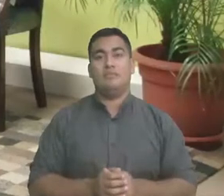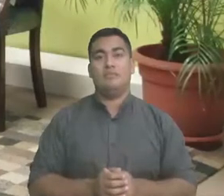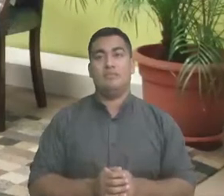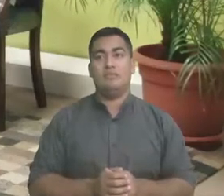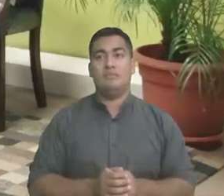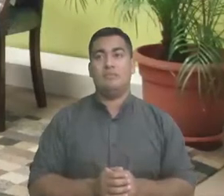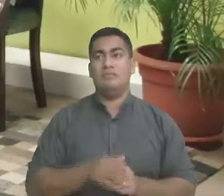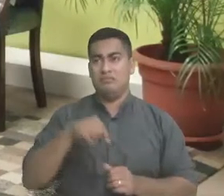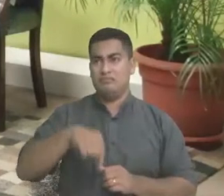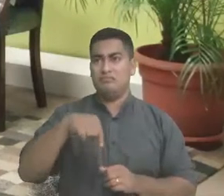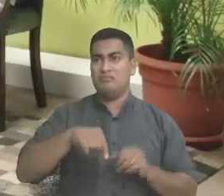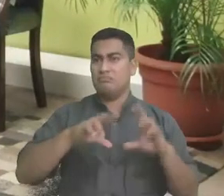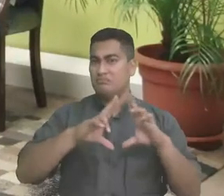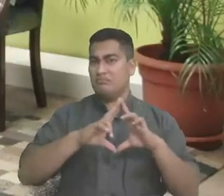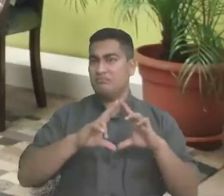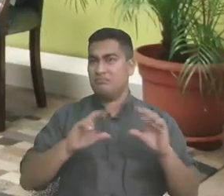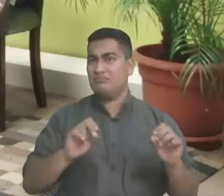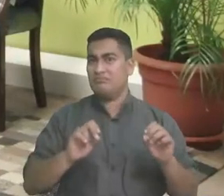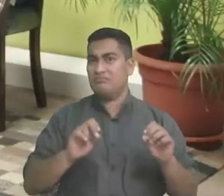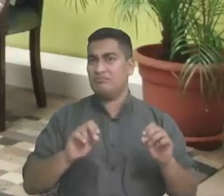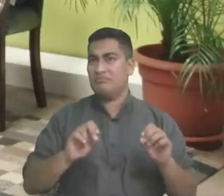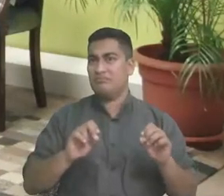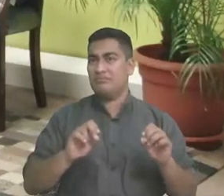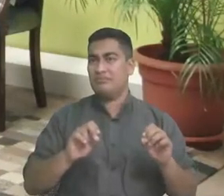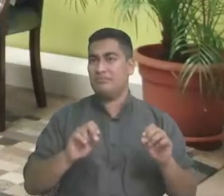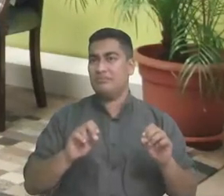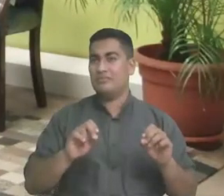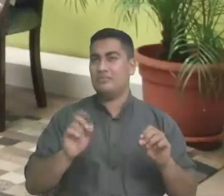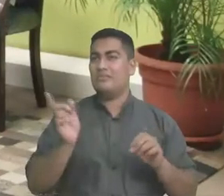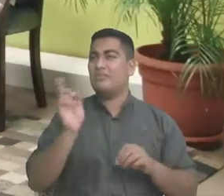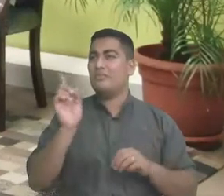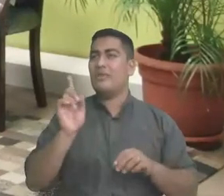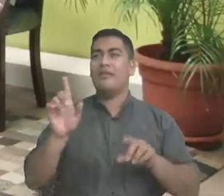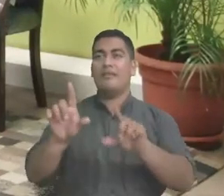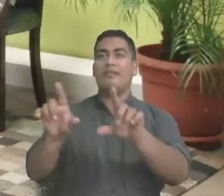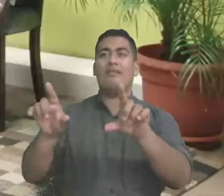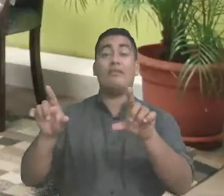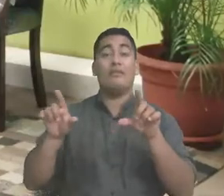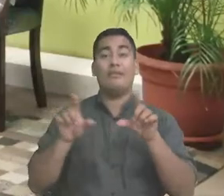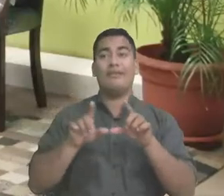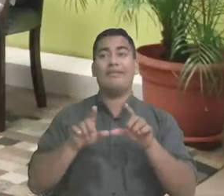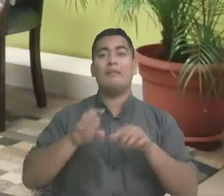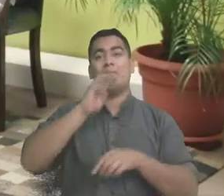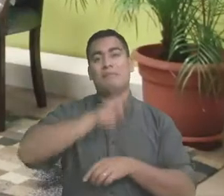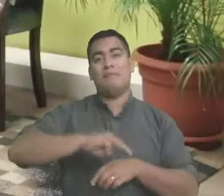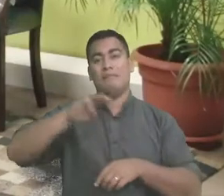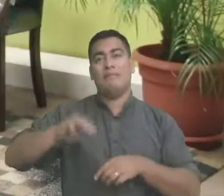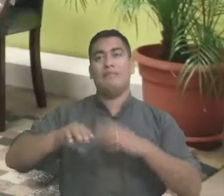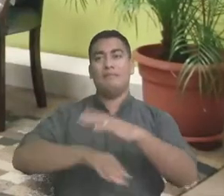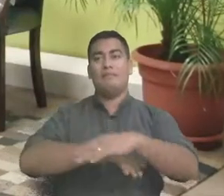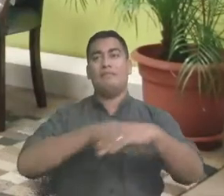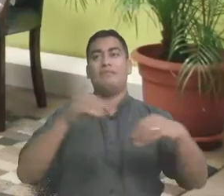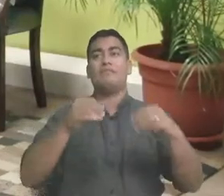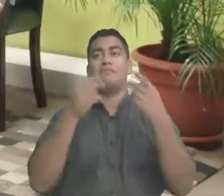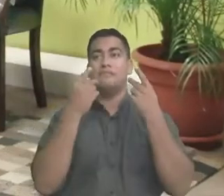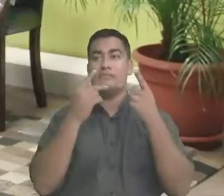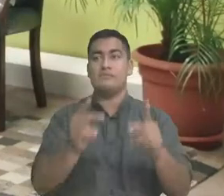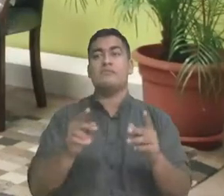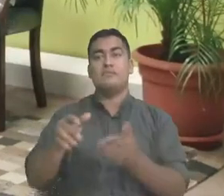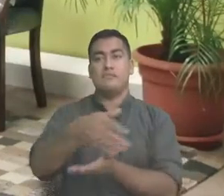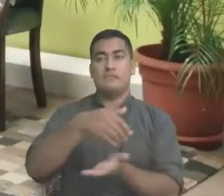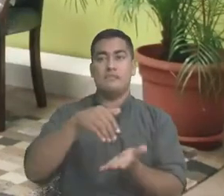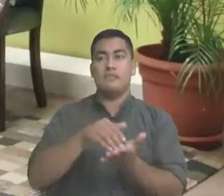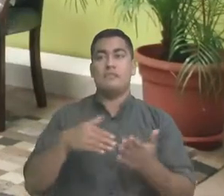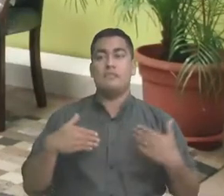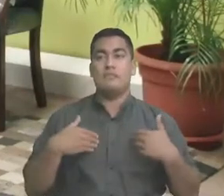¿Lo encontramos en nuestro país? Sí. En lugares de zona fresca, en el norte. Pero en las unidades de salud hay